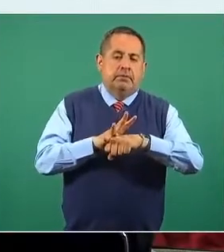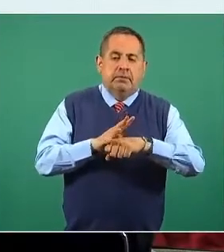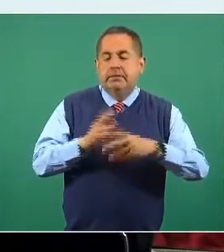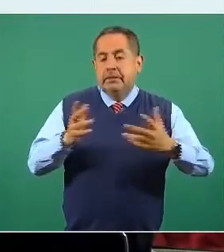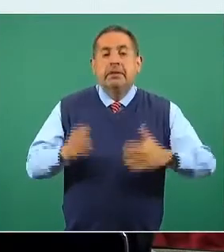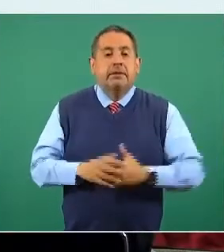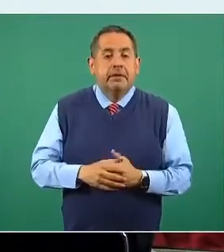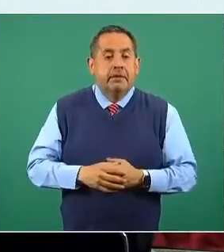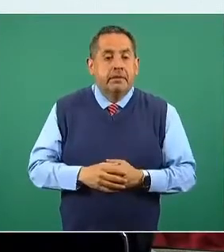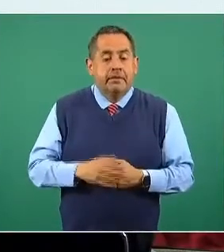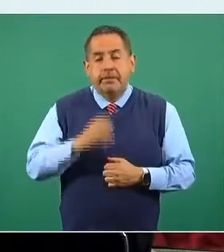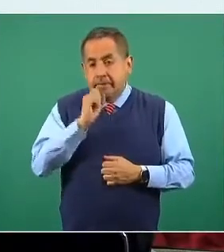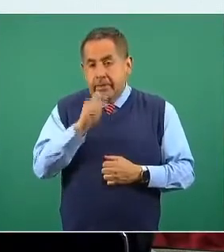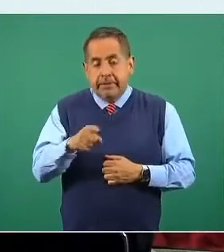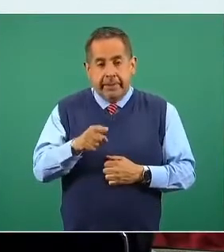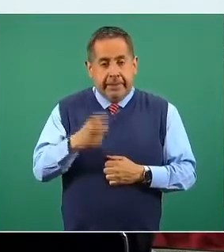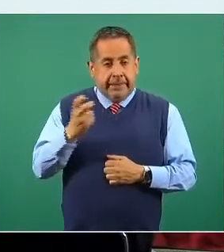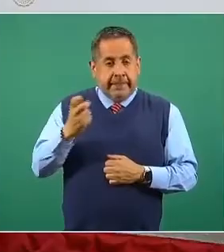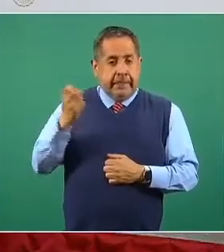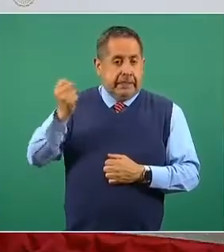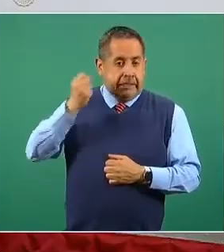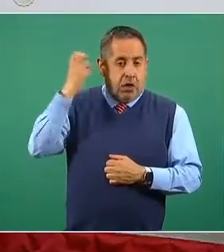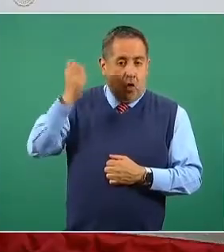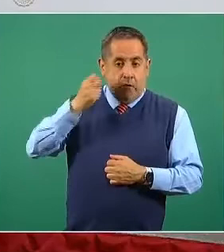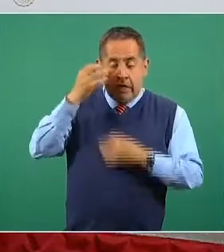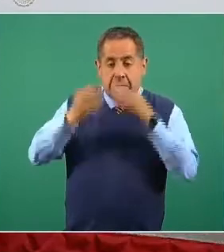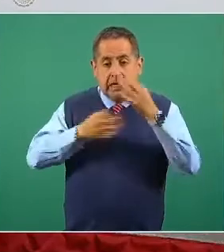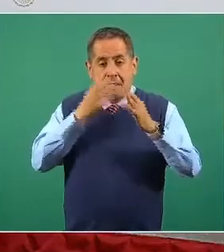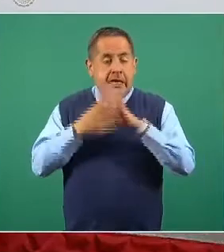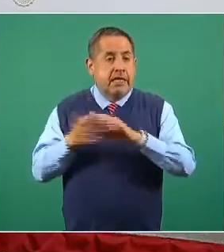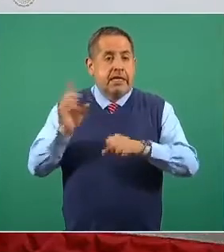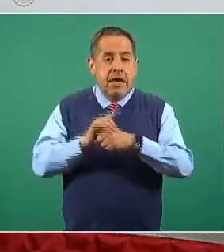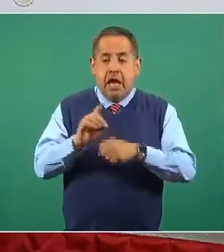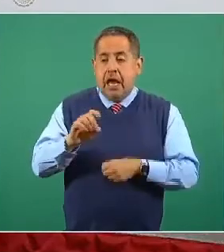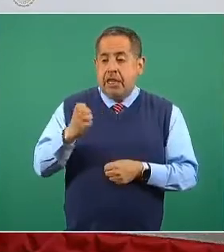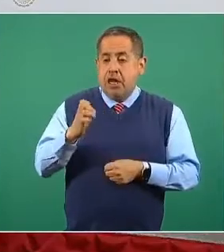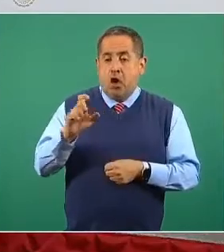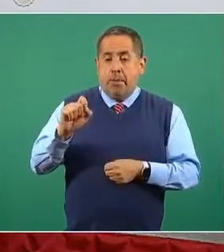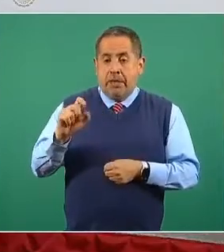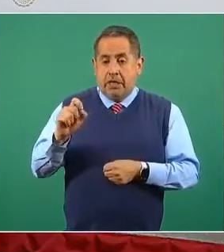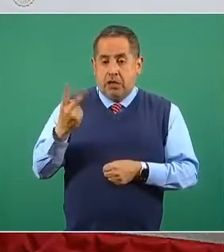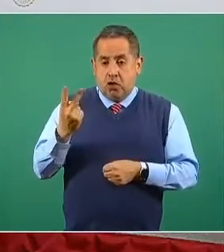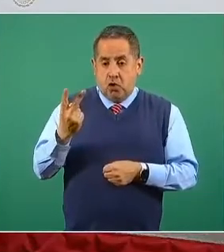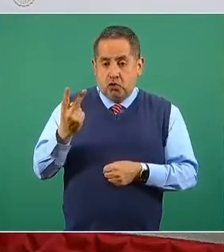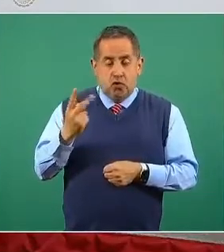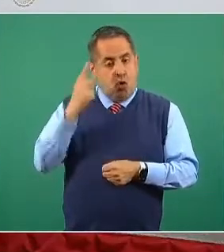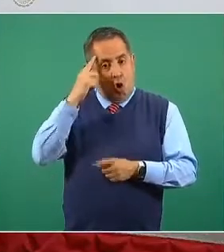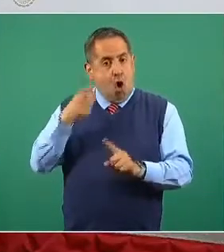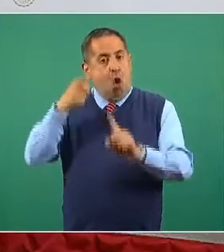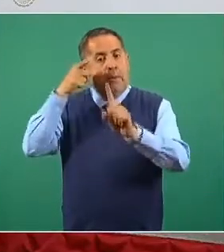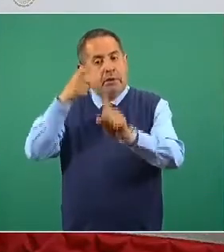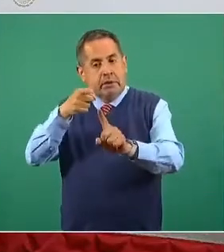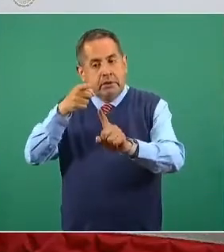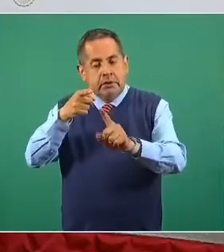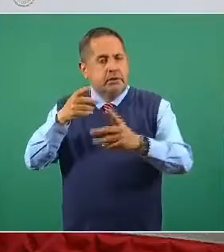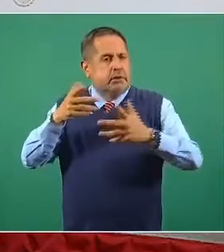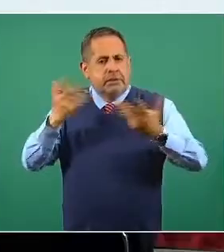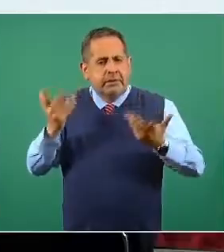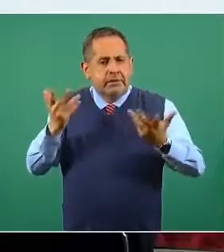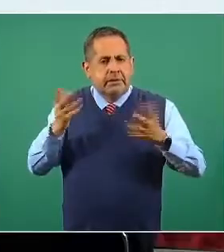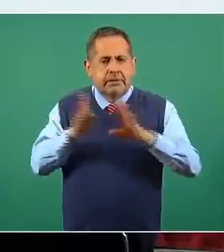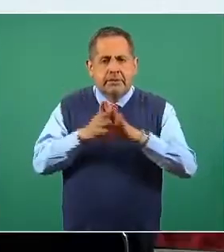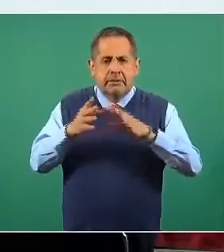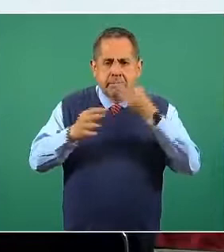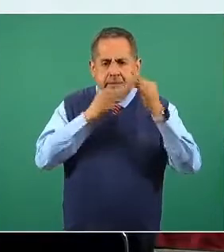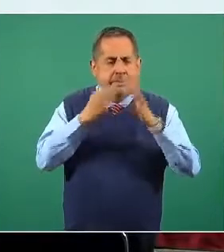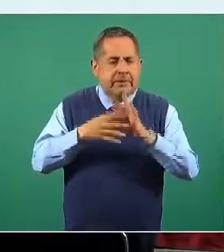enfermedad. Y precisamente en esta conferencia de prensa del 22 de enero, uno de los objetivos que se tuvo en la misma fue